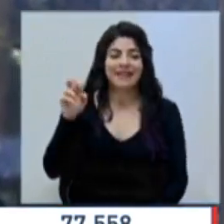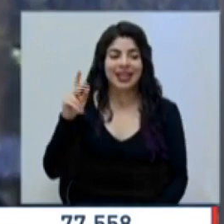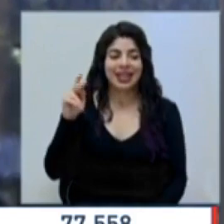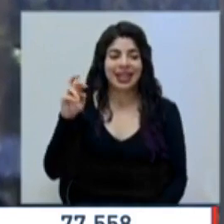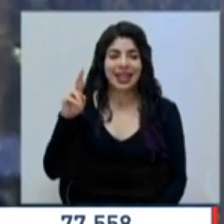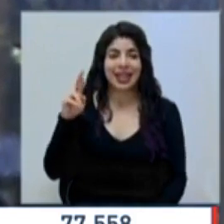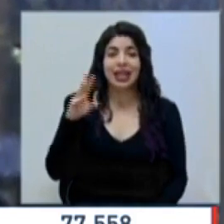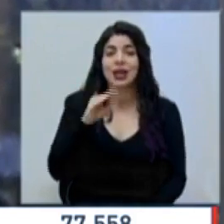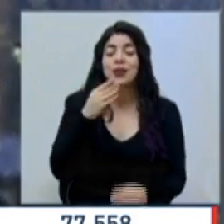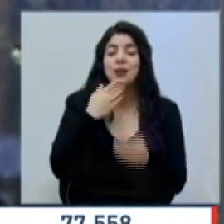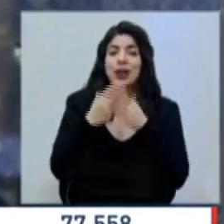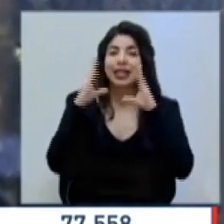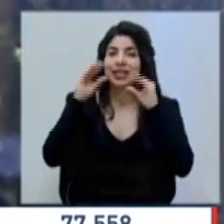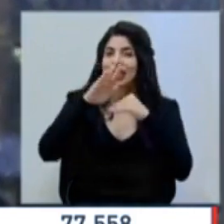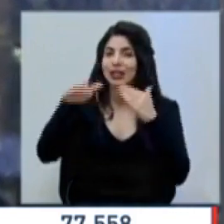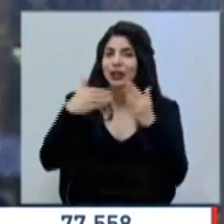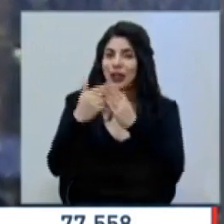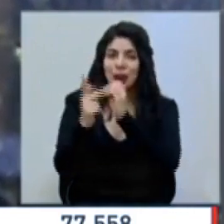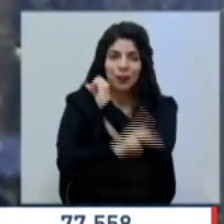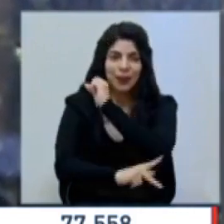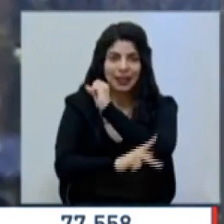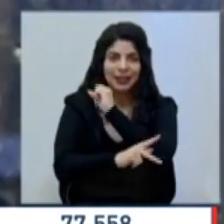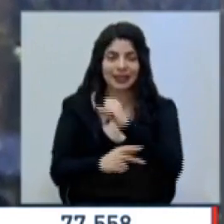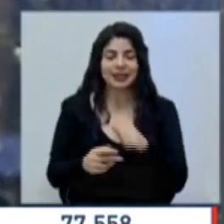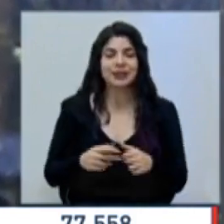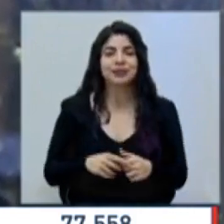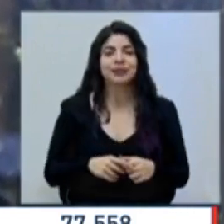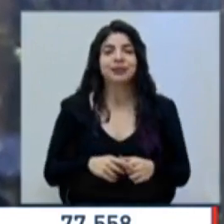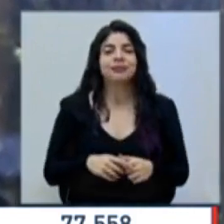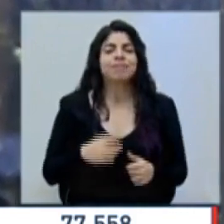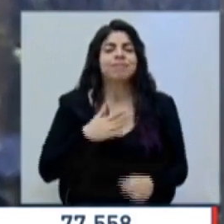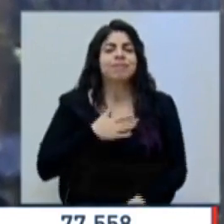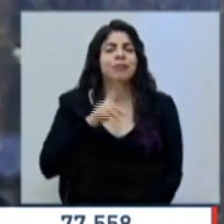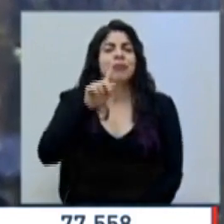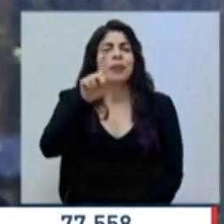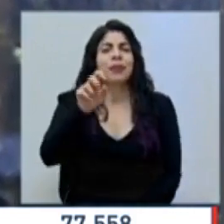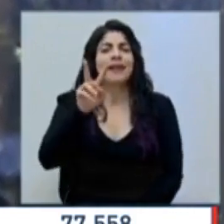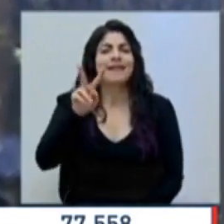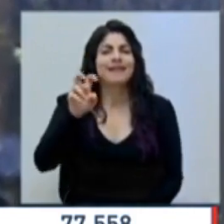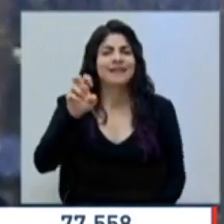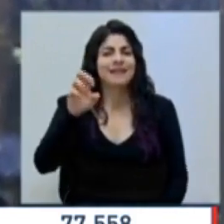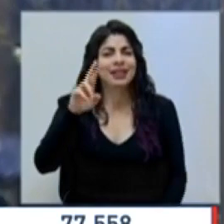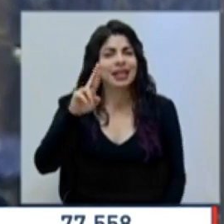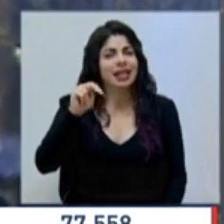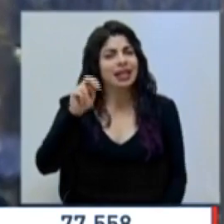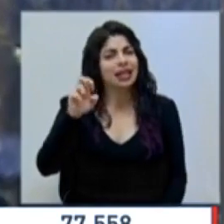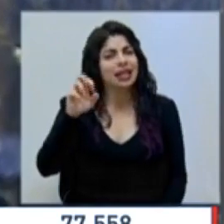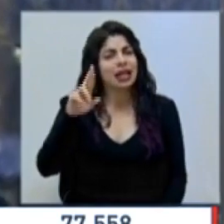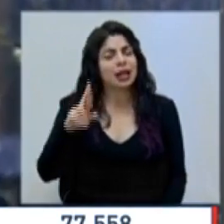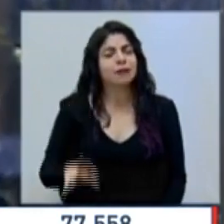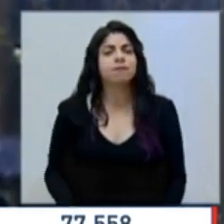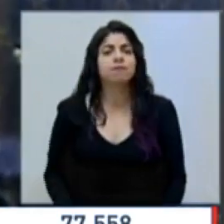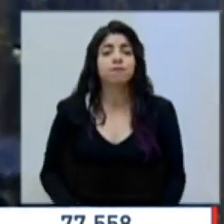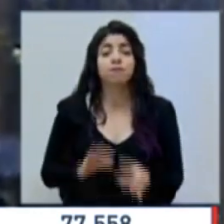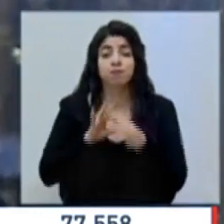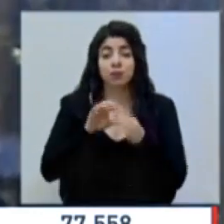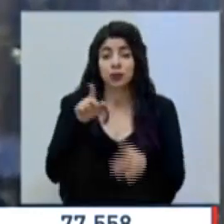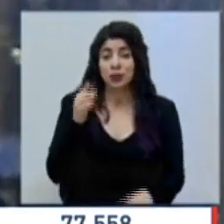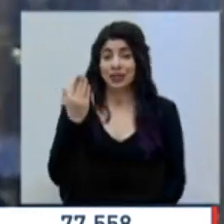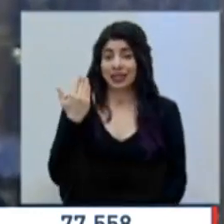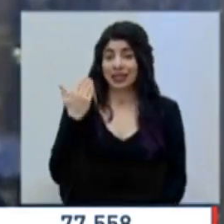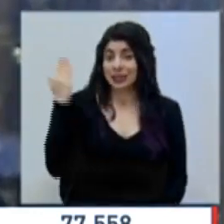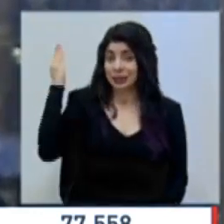muy buenas tardes a todo el país. Primera consulta para don Werner. De lo que usted acaba de